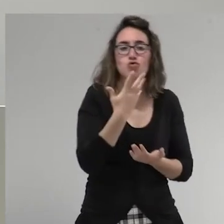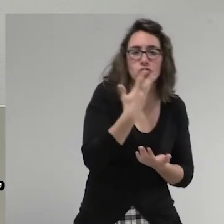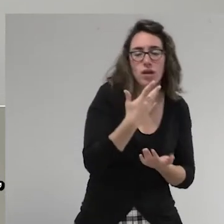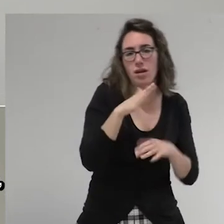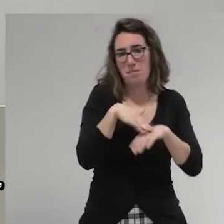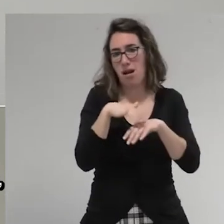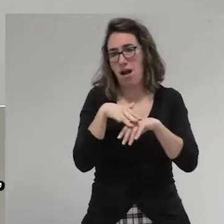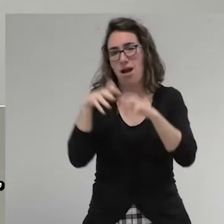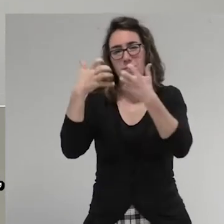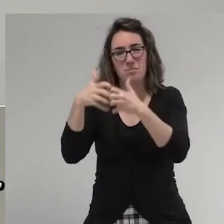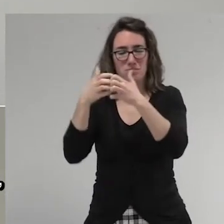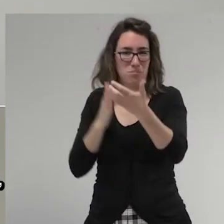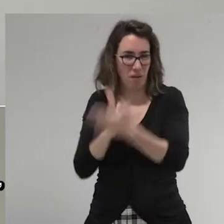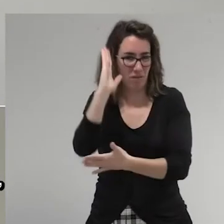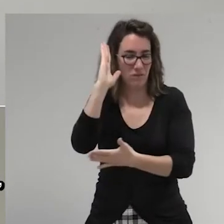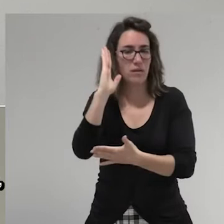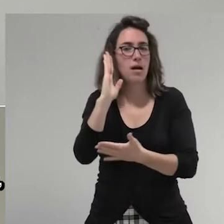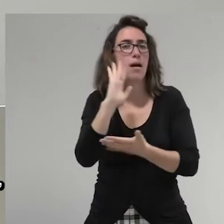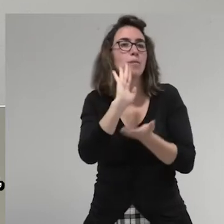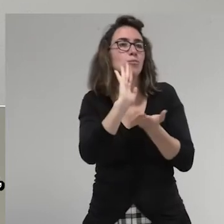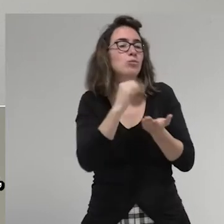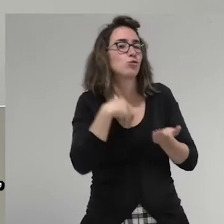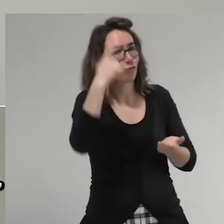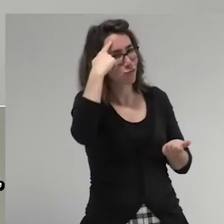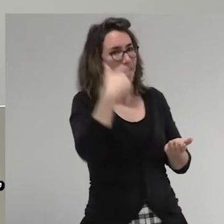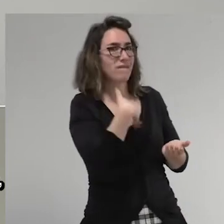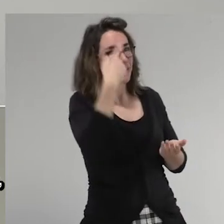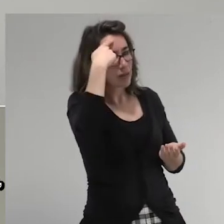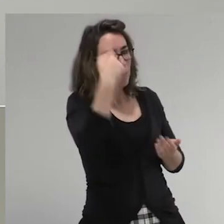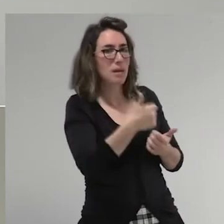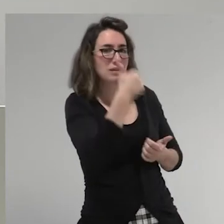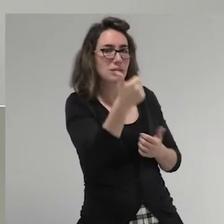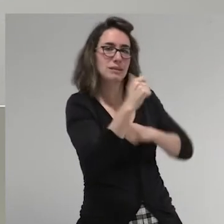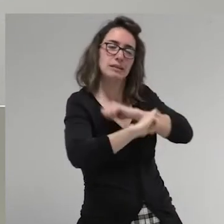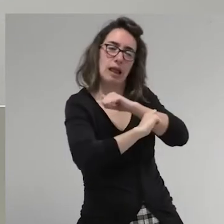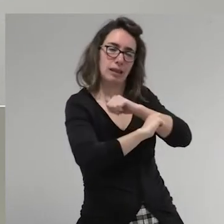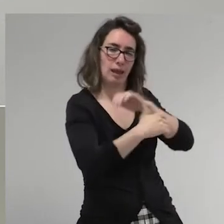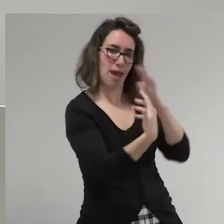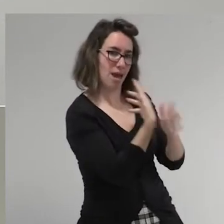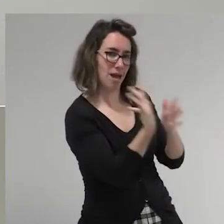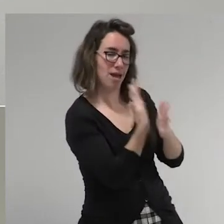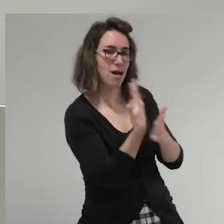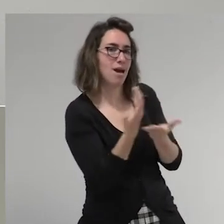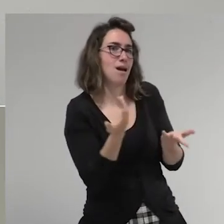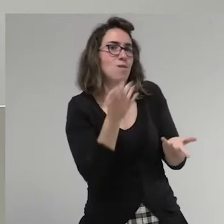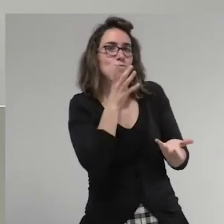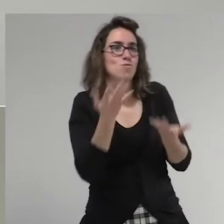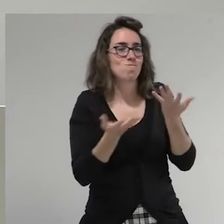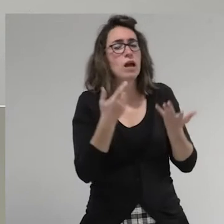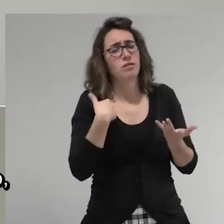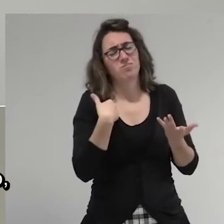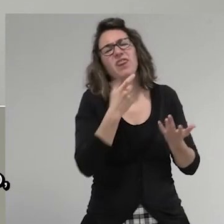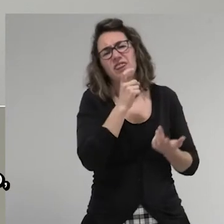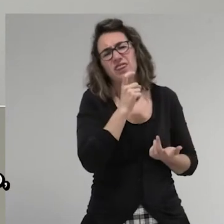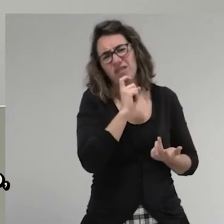mecanismos, pero no sé si puedes en este sentido darnos alguna pista más, porque bueno, no sé, sé que es difícil,